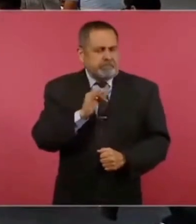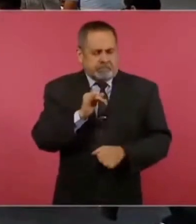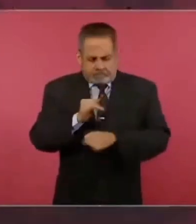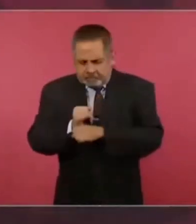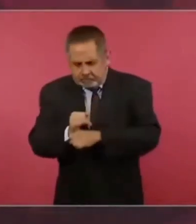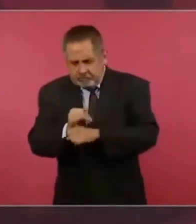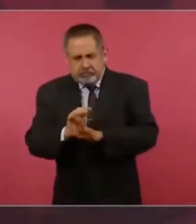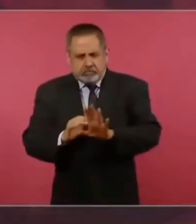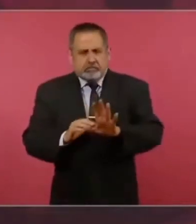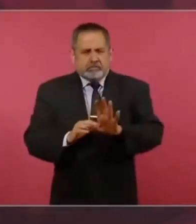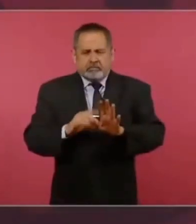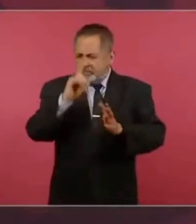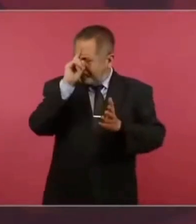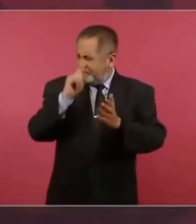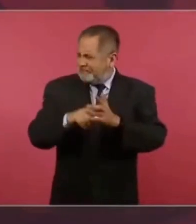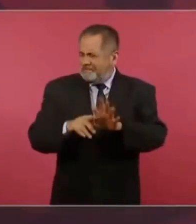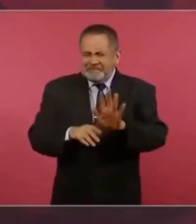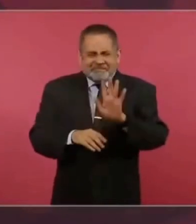porque creo que